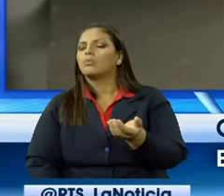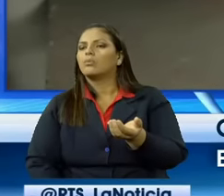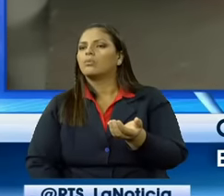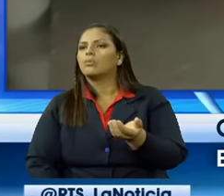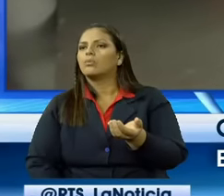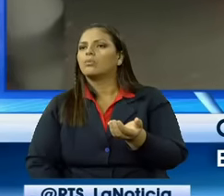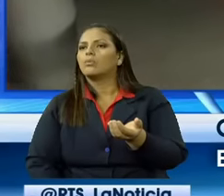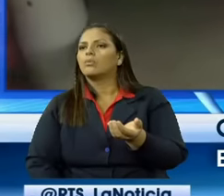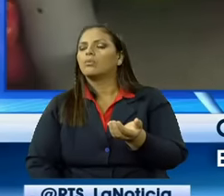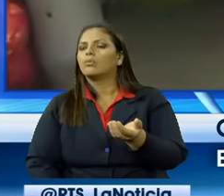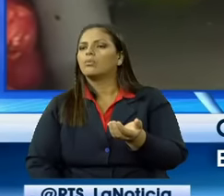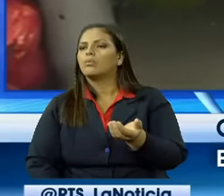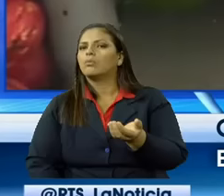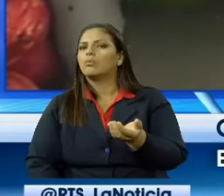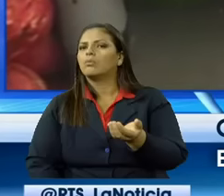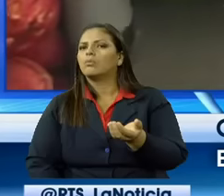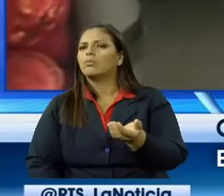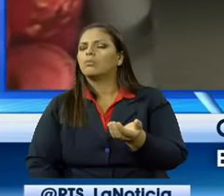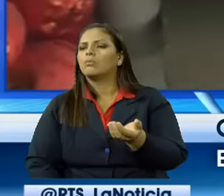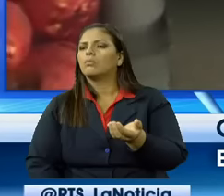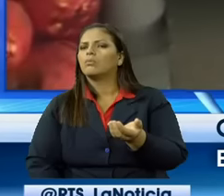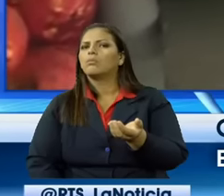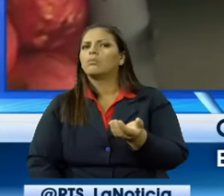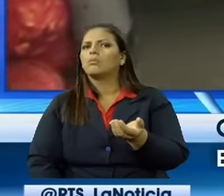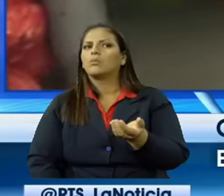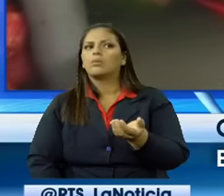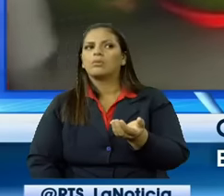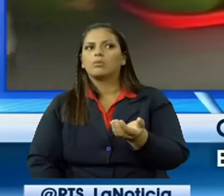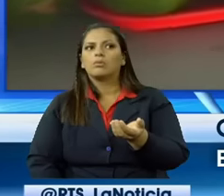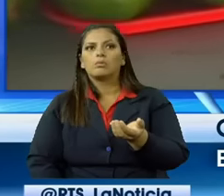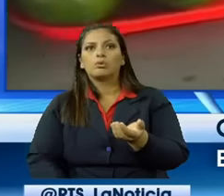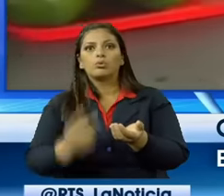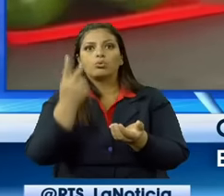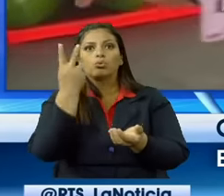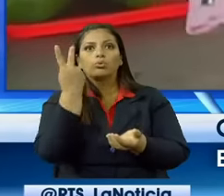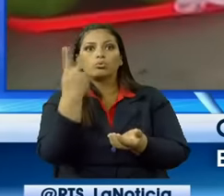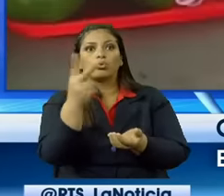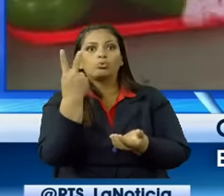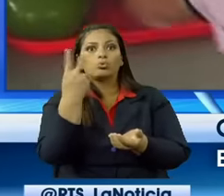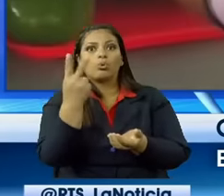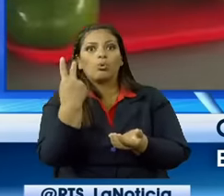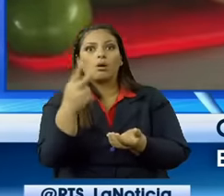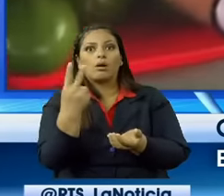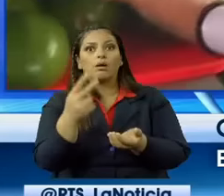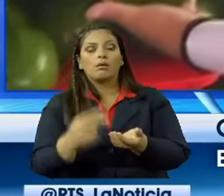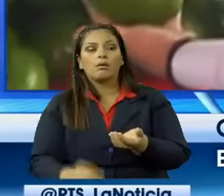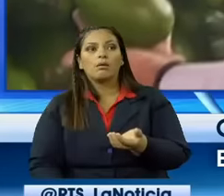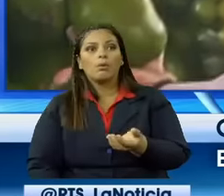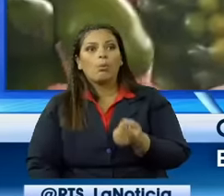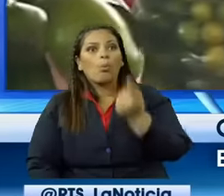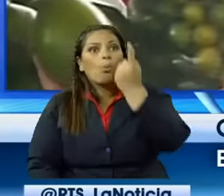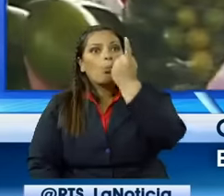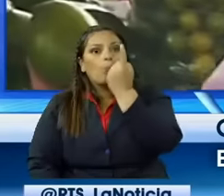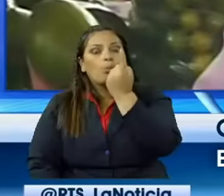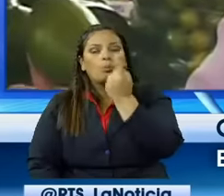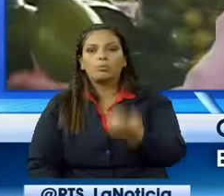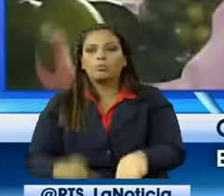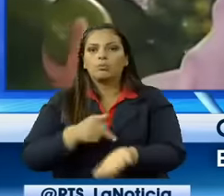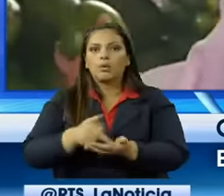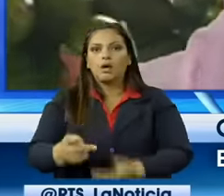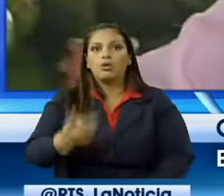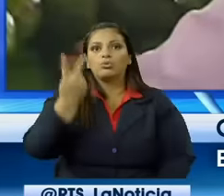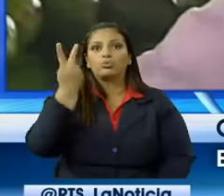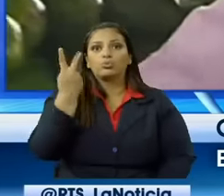No la escuché. ¿A cómo te dijo? $2. Bueno, $2 un aguacate. Ah, uno de esos, el grande,